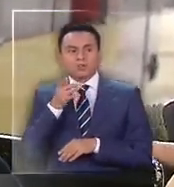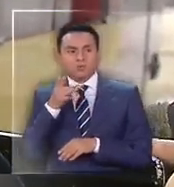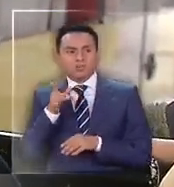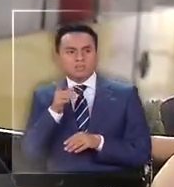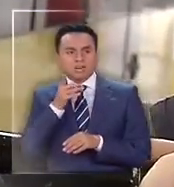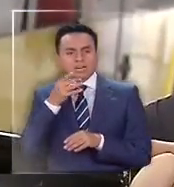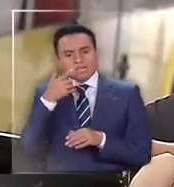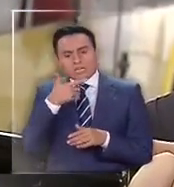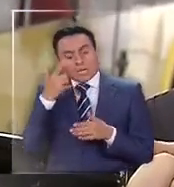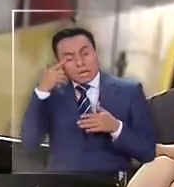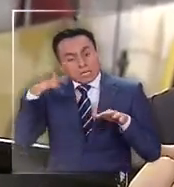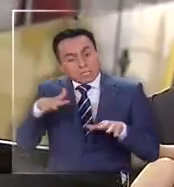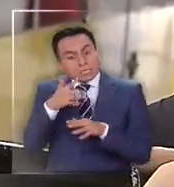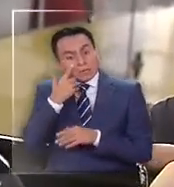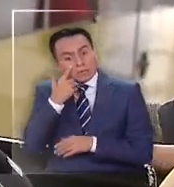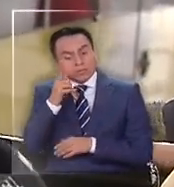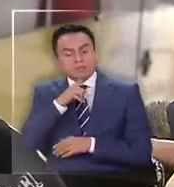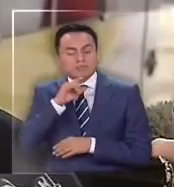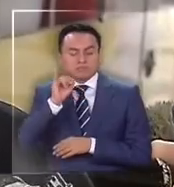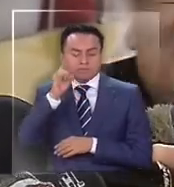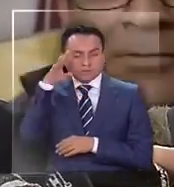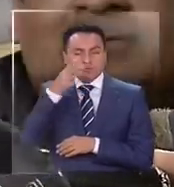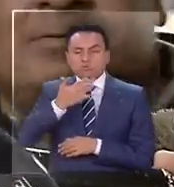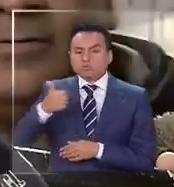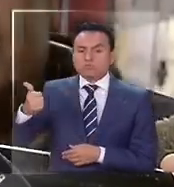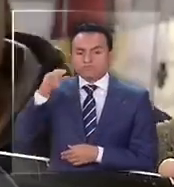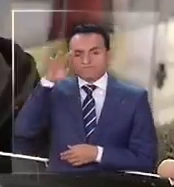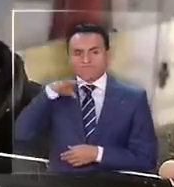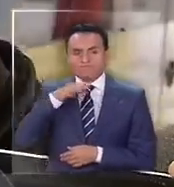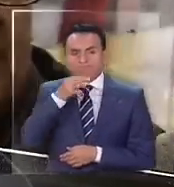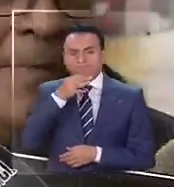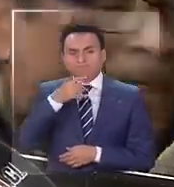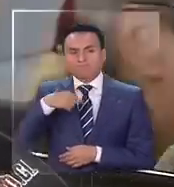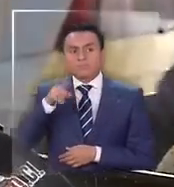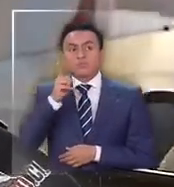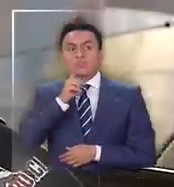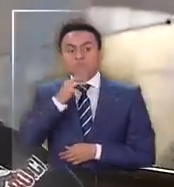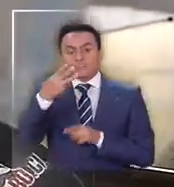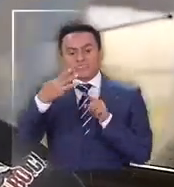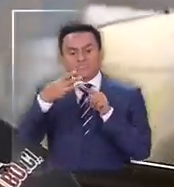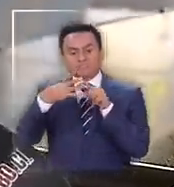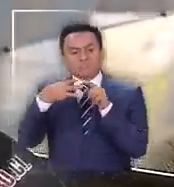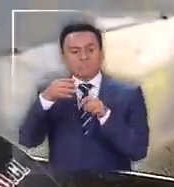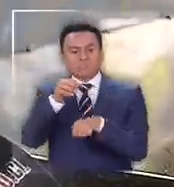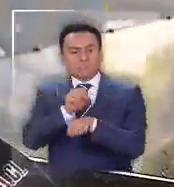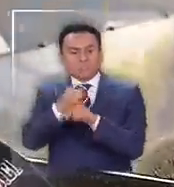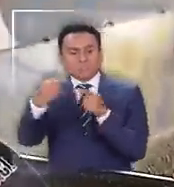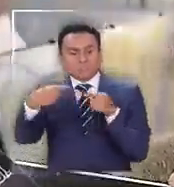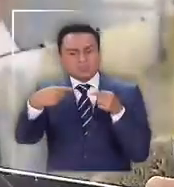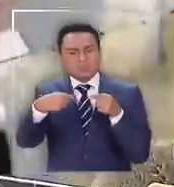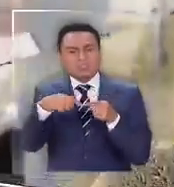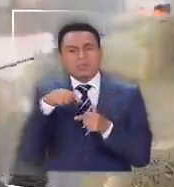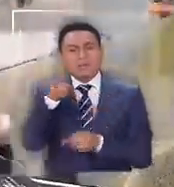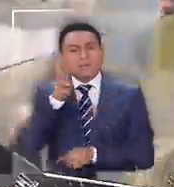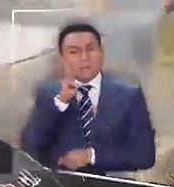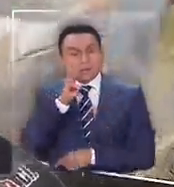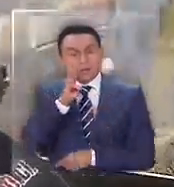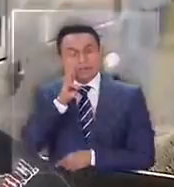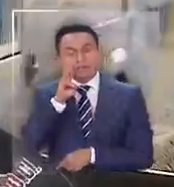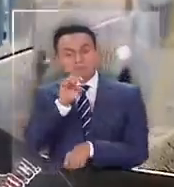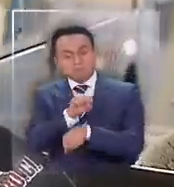La última chance, ¿no? Sí, es la última chance, todos sabemos. Nos quedan estos últimos 3 partidos, pero que el partido del miércoles